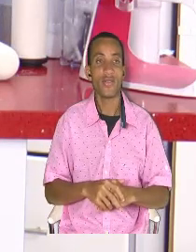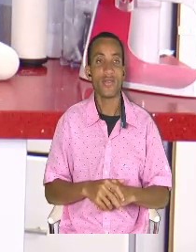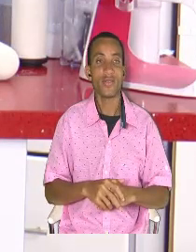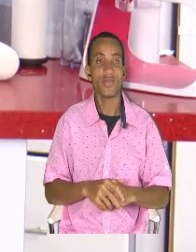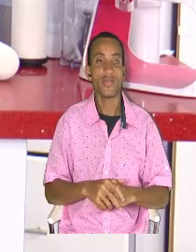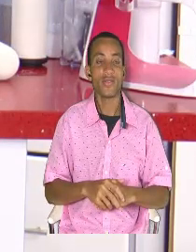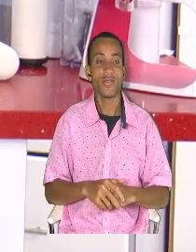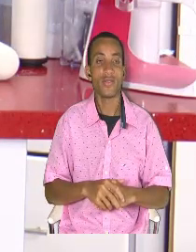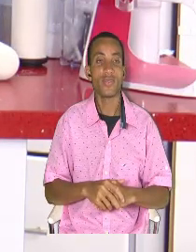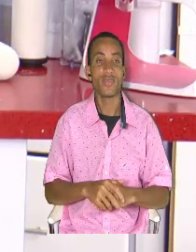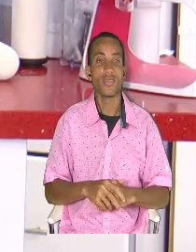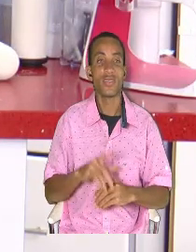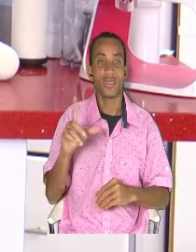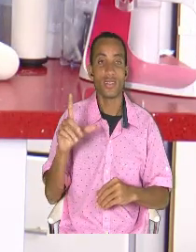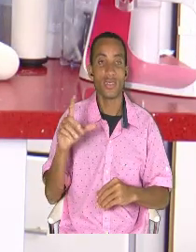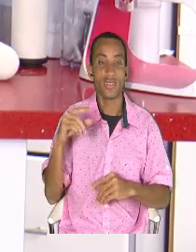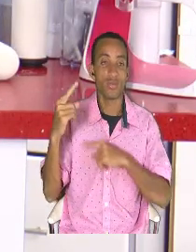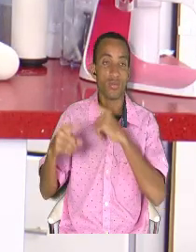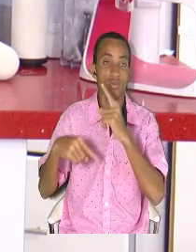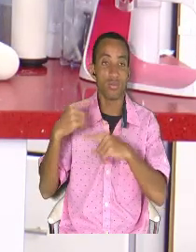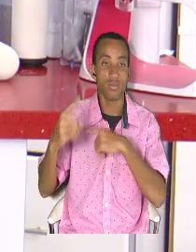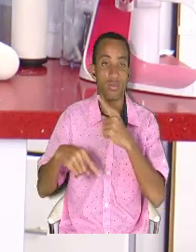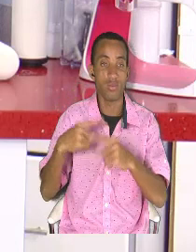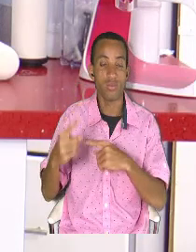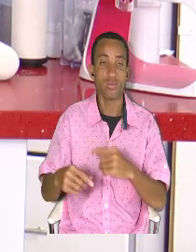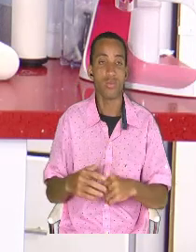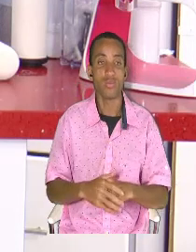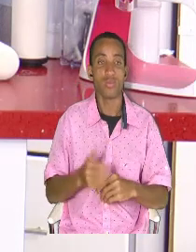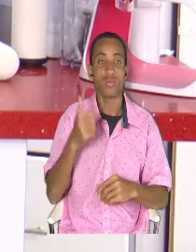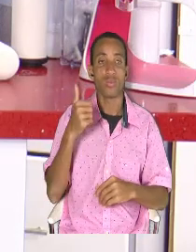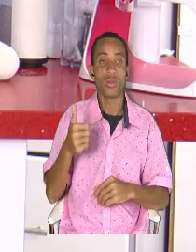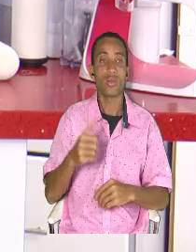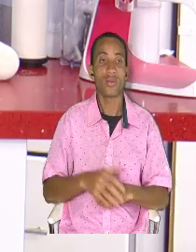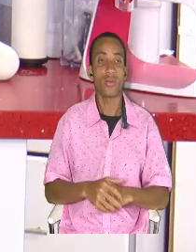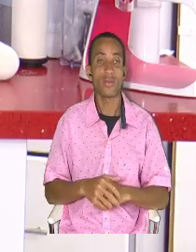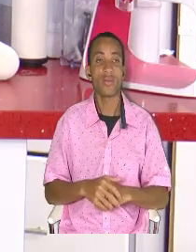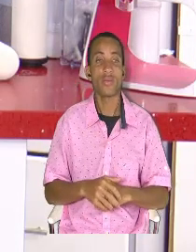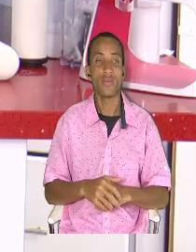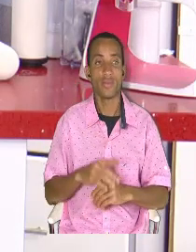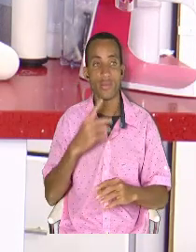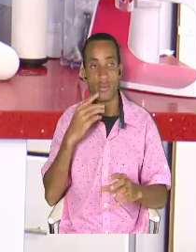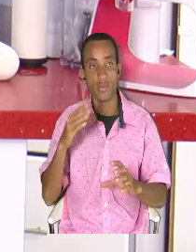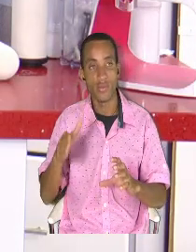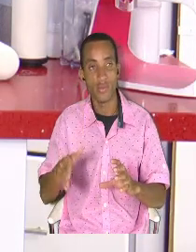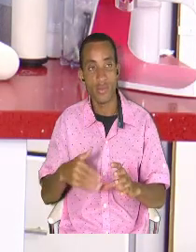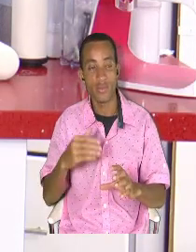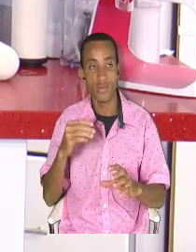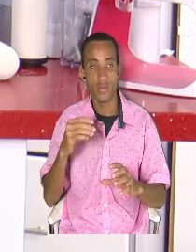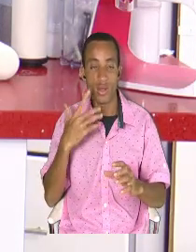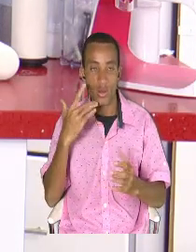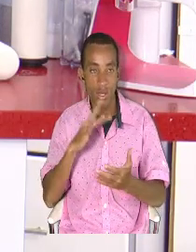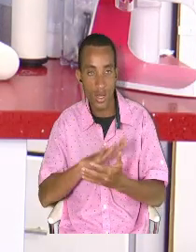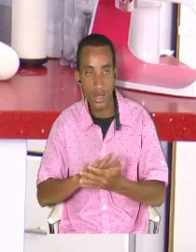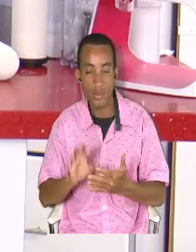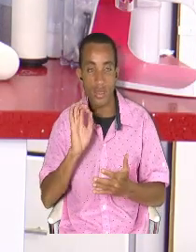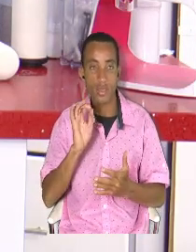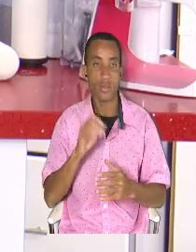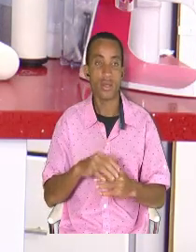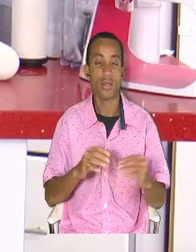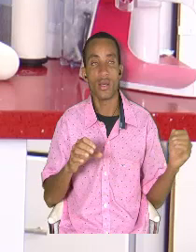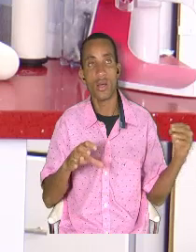digo? Los filtros hay que, por ejemplo, ellos vienen esto para que uno los limpie, ¿no? Cada rato, porque sí, claro. Así